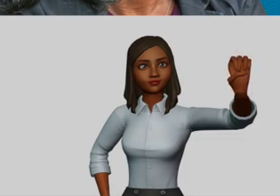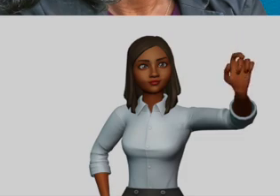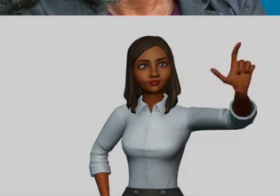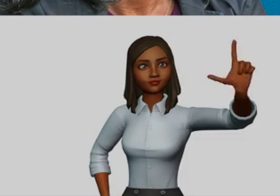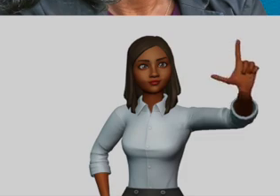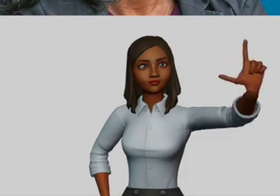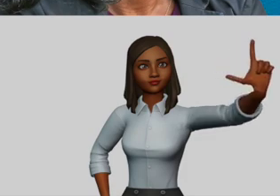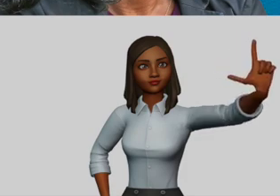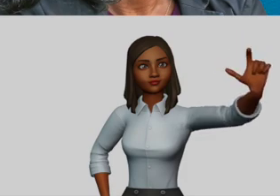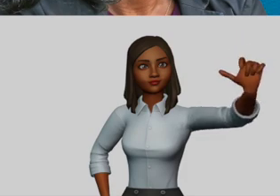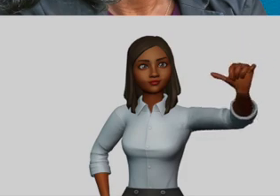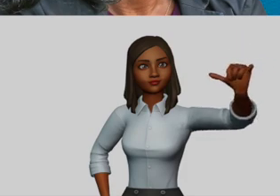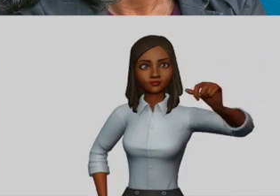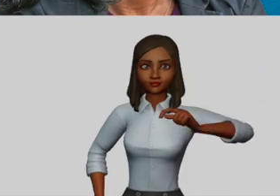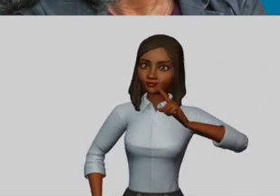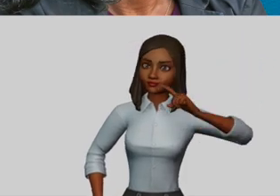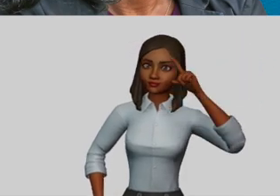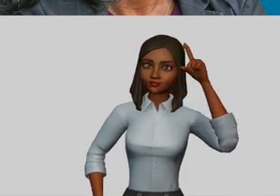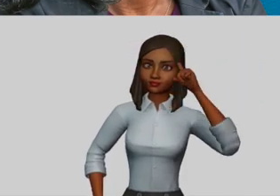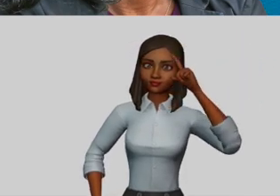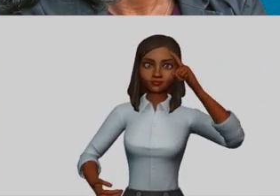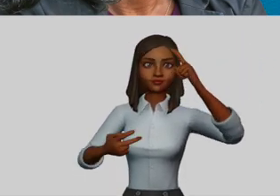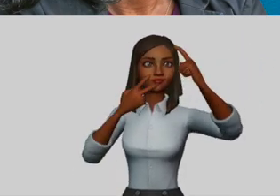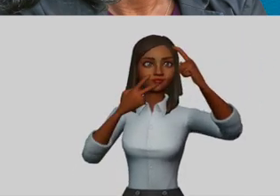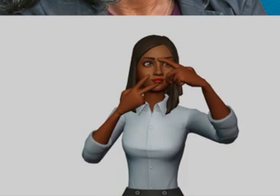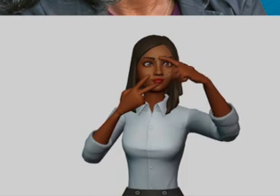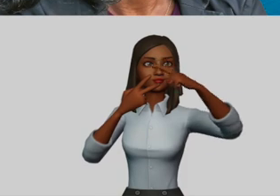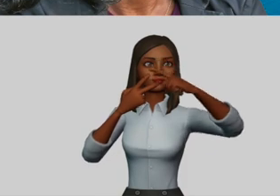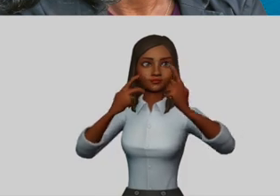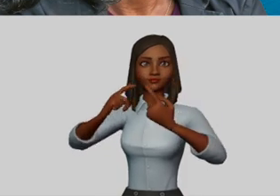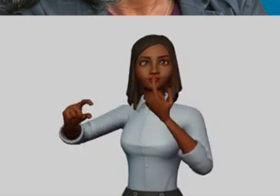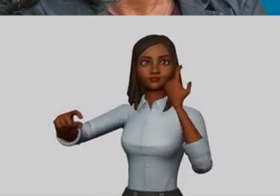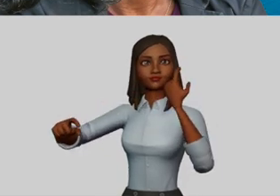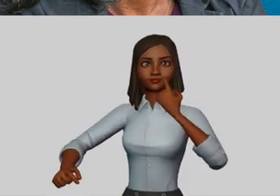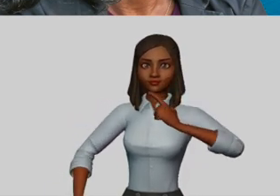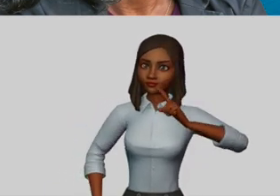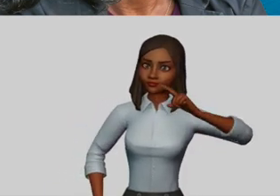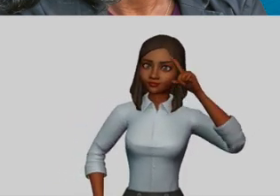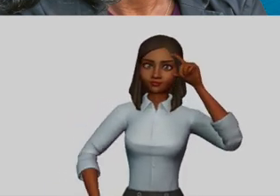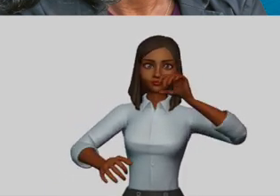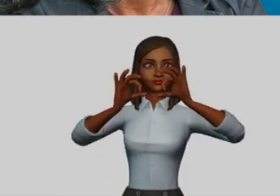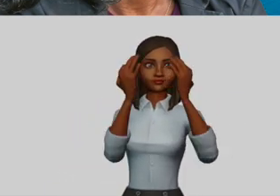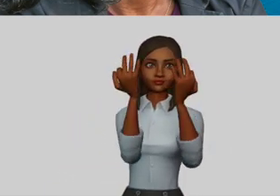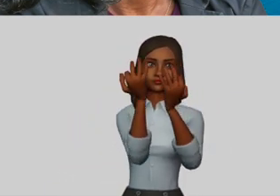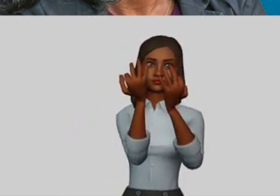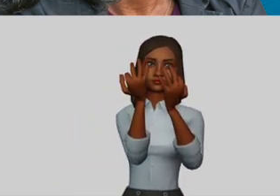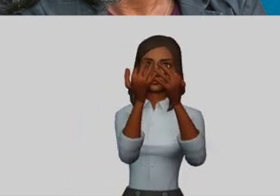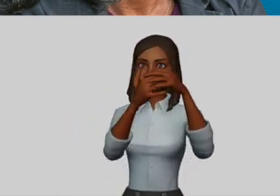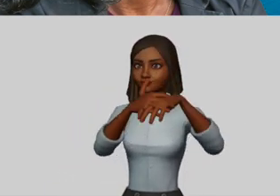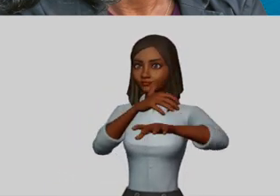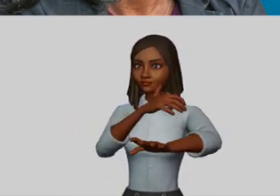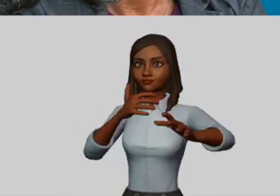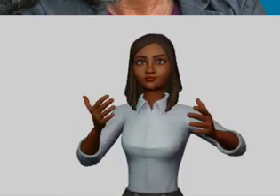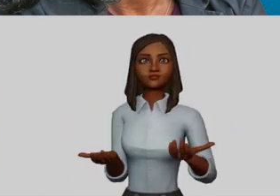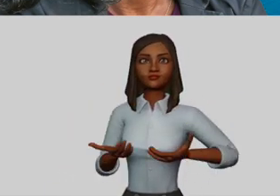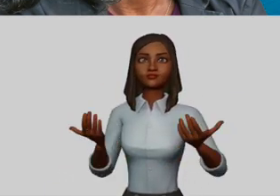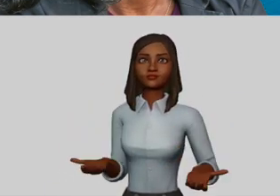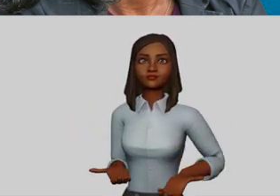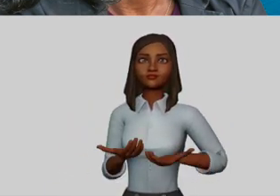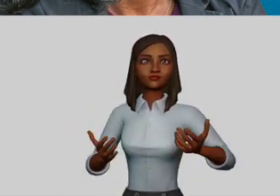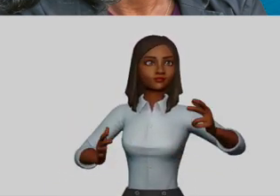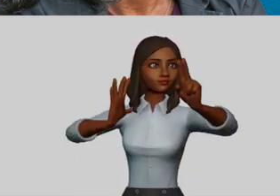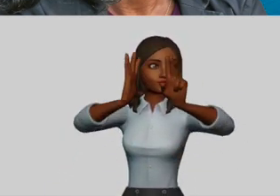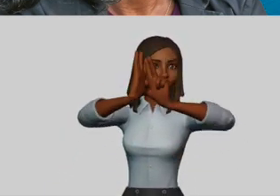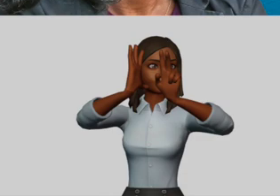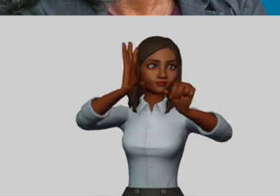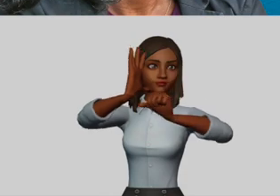44 que todavía tienen pie. Entonces dije, ok, ahí no podemos ir. Uh-huh. Entonces decidimos hacer